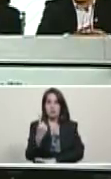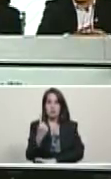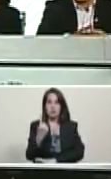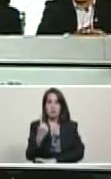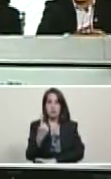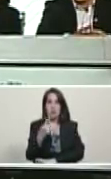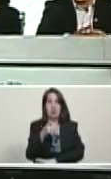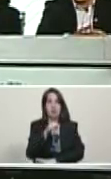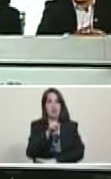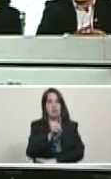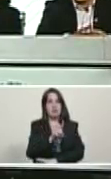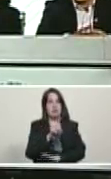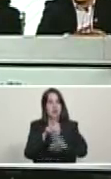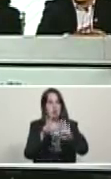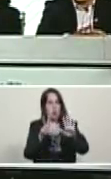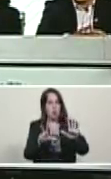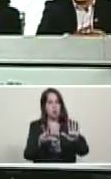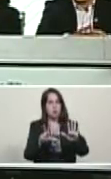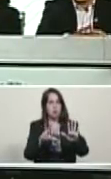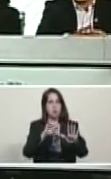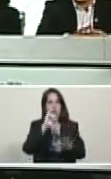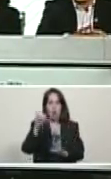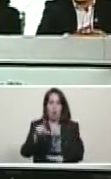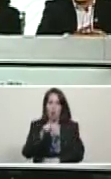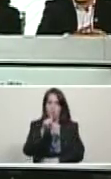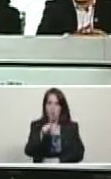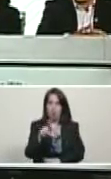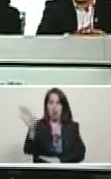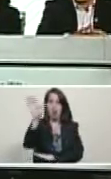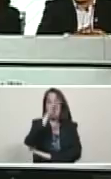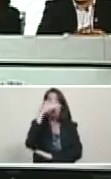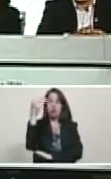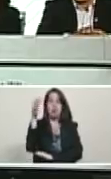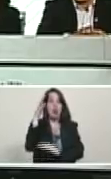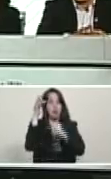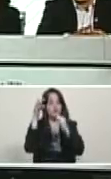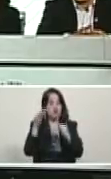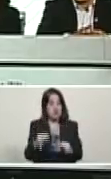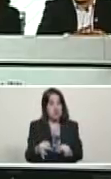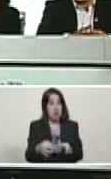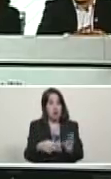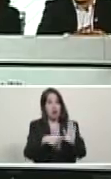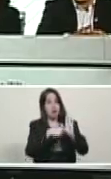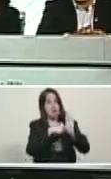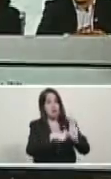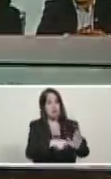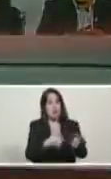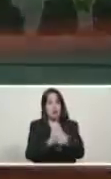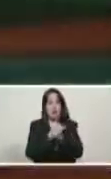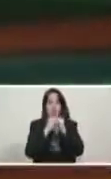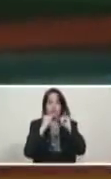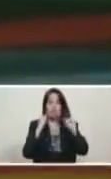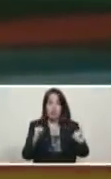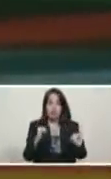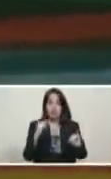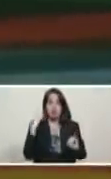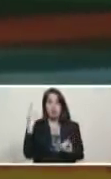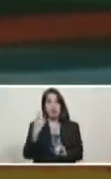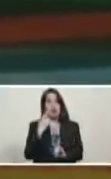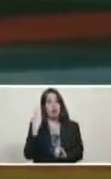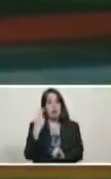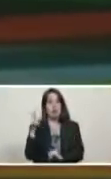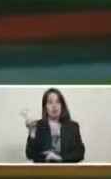18 de julio de 1811 en la bandera oficial de la república independiente de venezuela